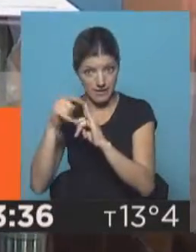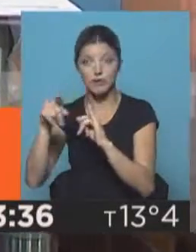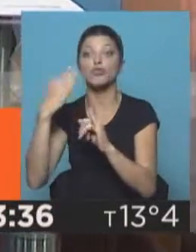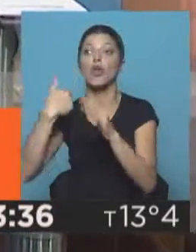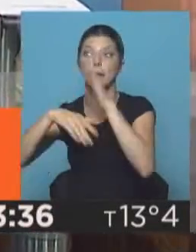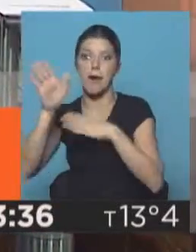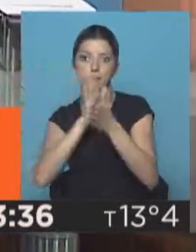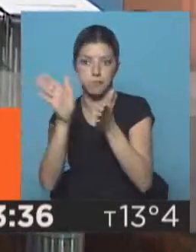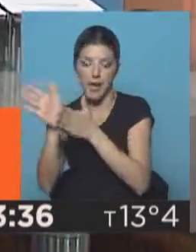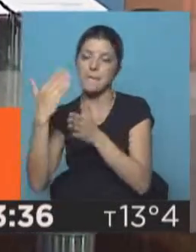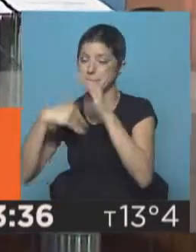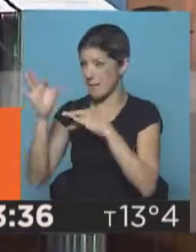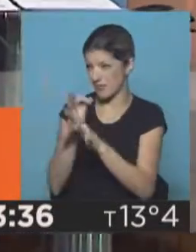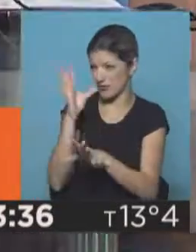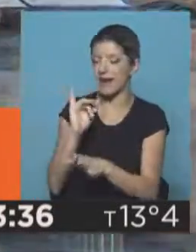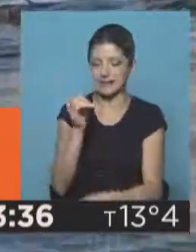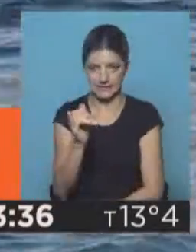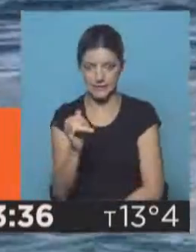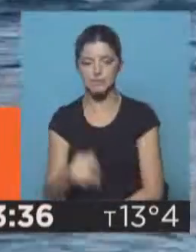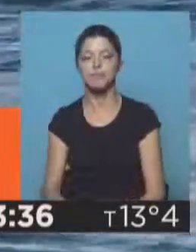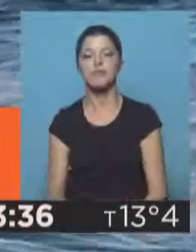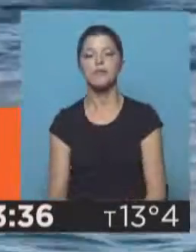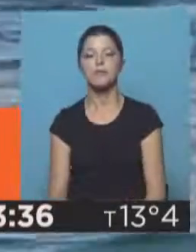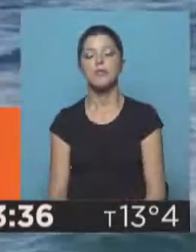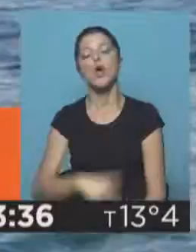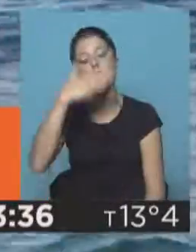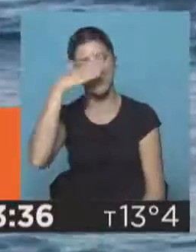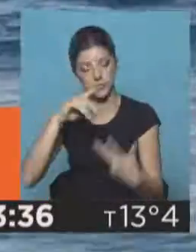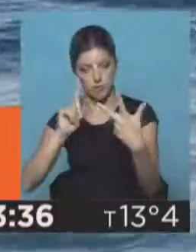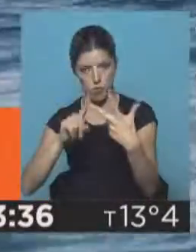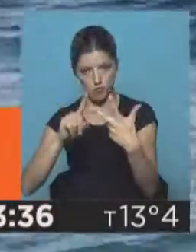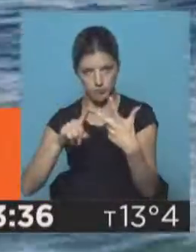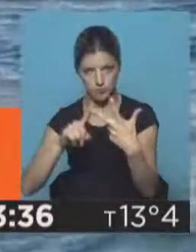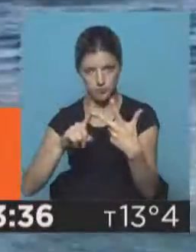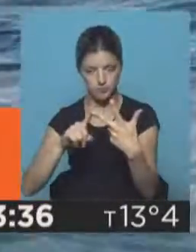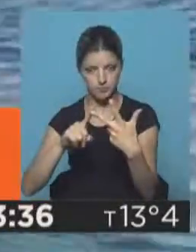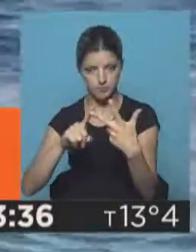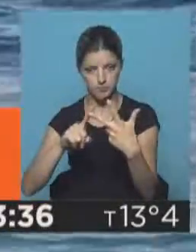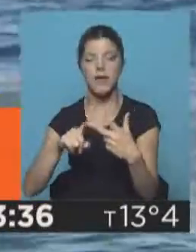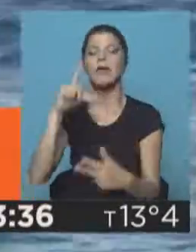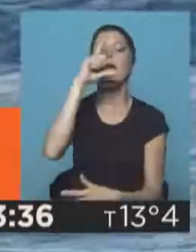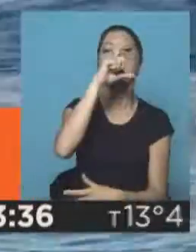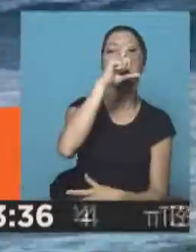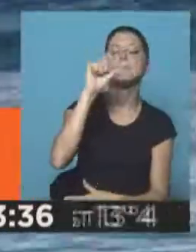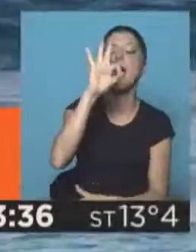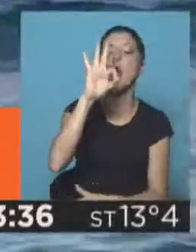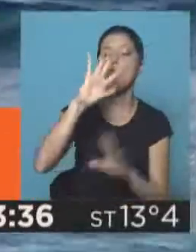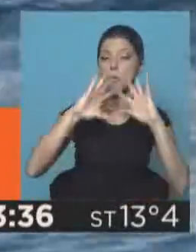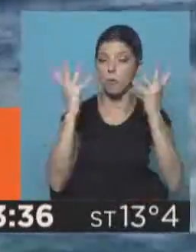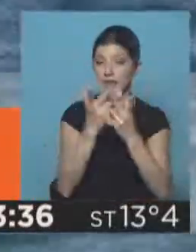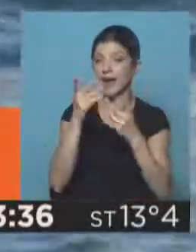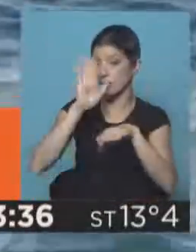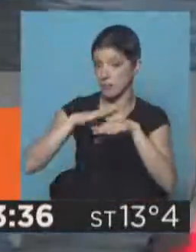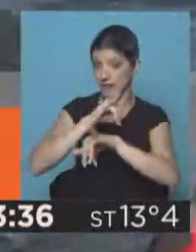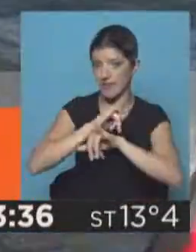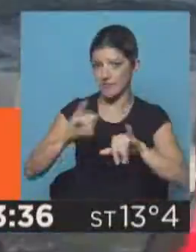más profesional que otros países árabes. Y por último, un llamado de atención sobre el hecho de que el Banco Mundial haya sido uno de los autores de este informe y cómo, me parece